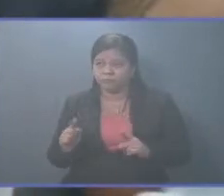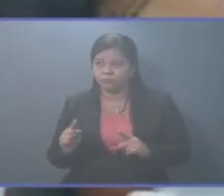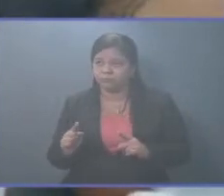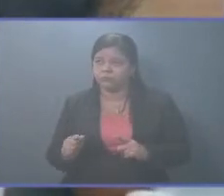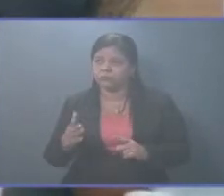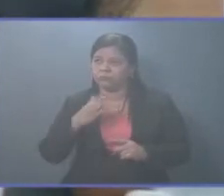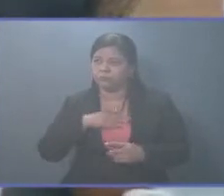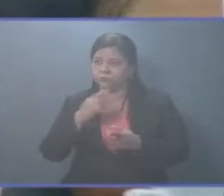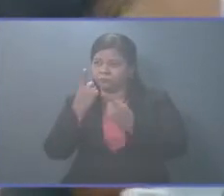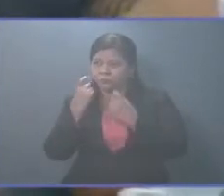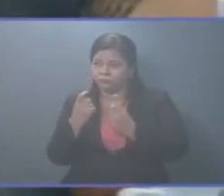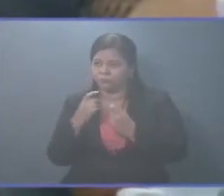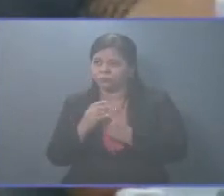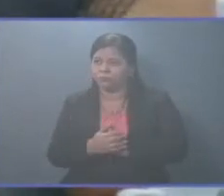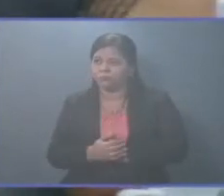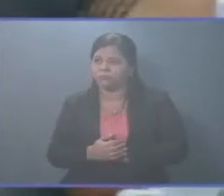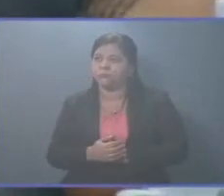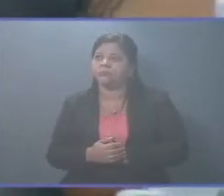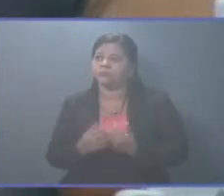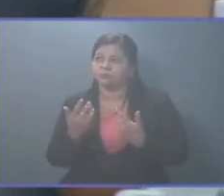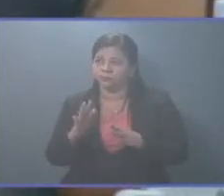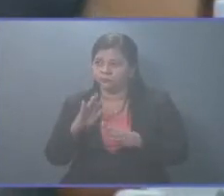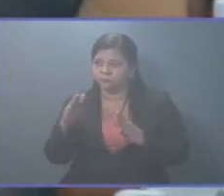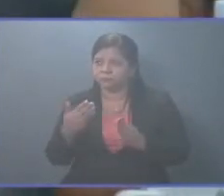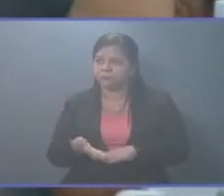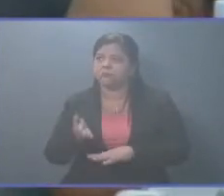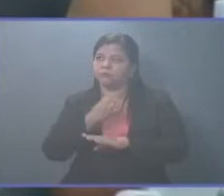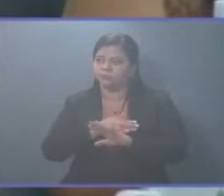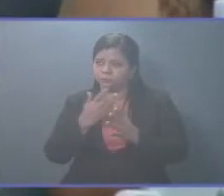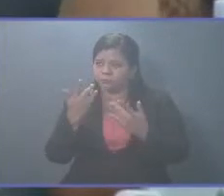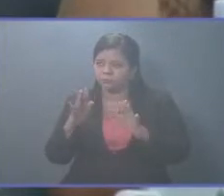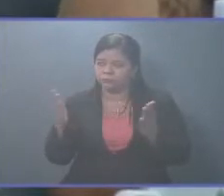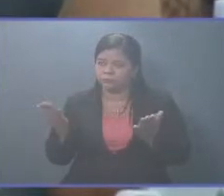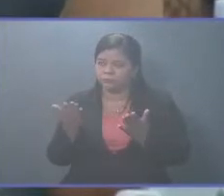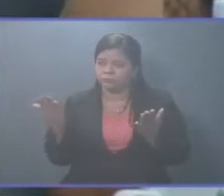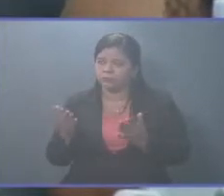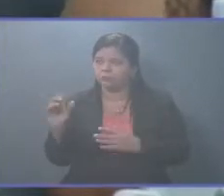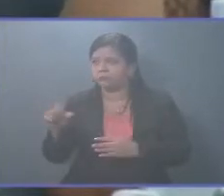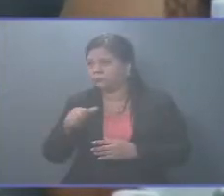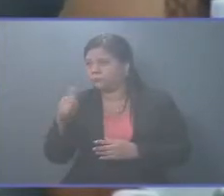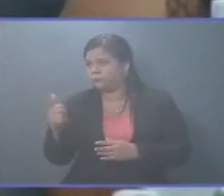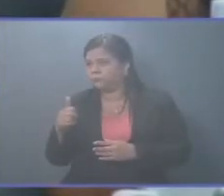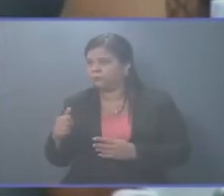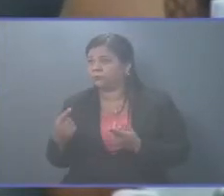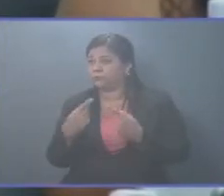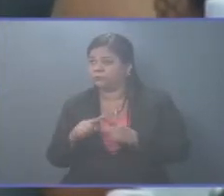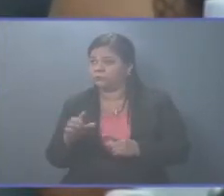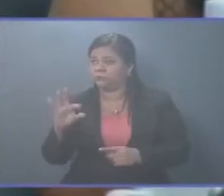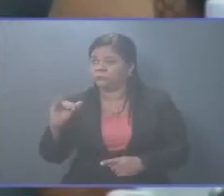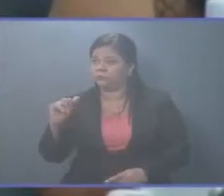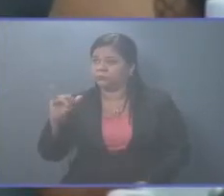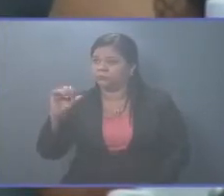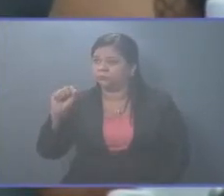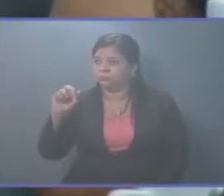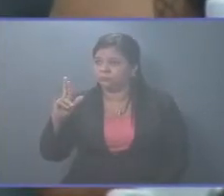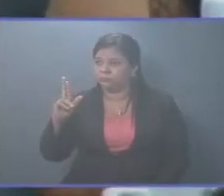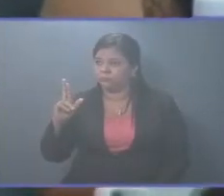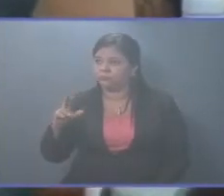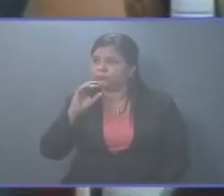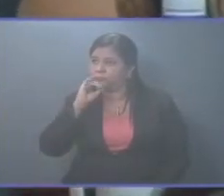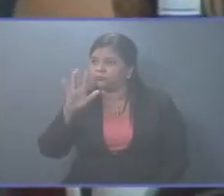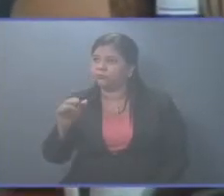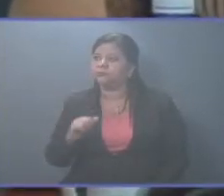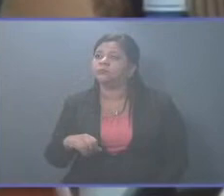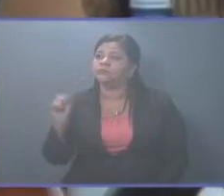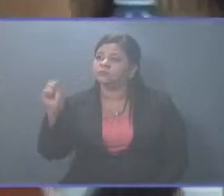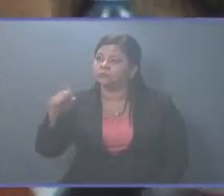ya está la orden de comercialización como se está haciendo con la otra. Con Pfizer, sí. Han sido,